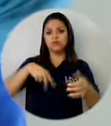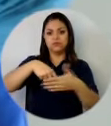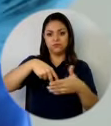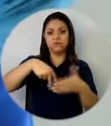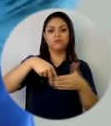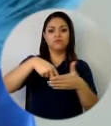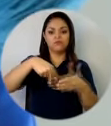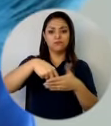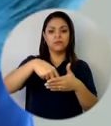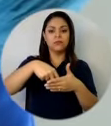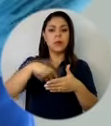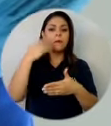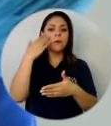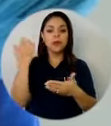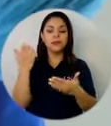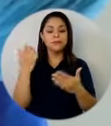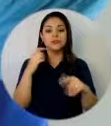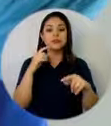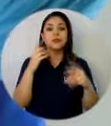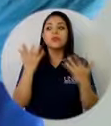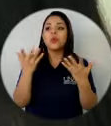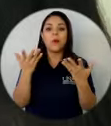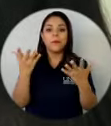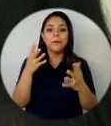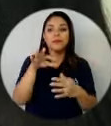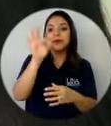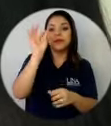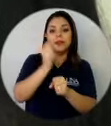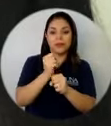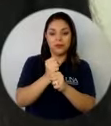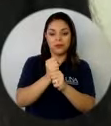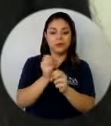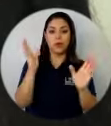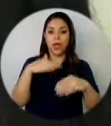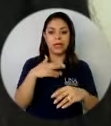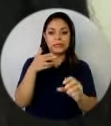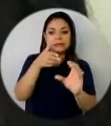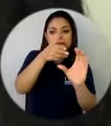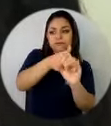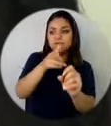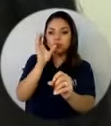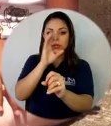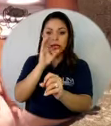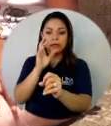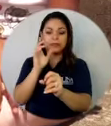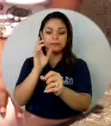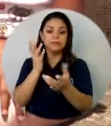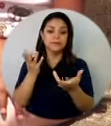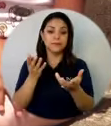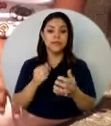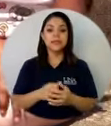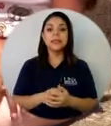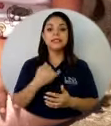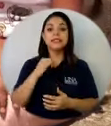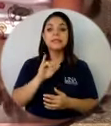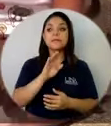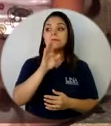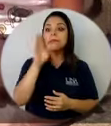tiene que ver con esa inserción. La segunda tiene que ver con, bueno, si decidimos salir a buscar un trabajo